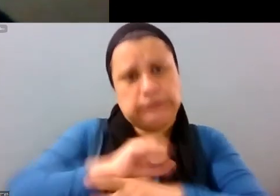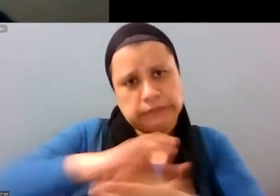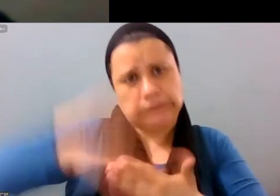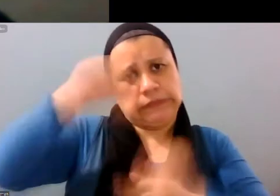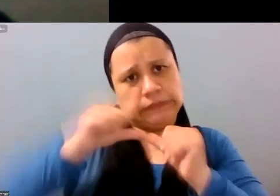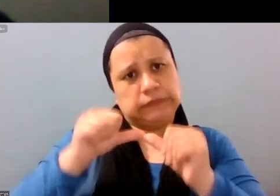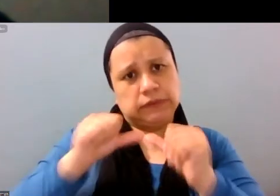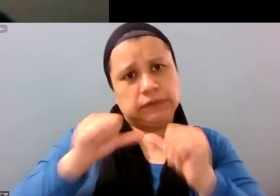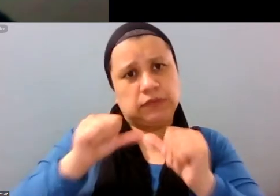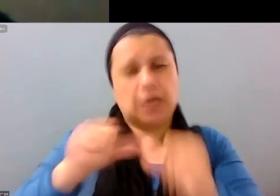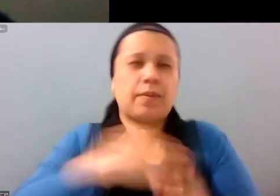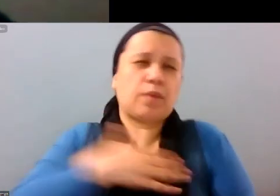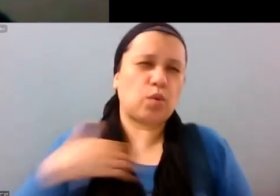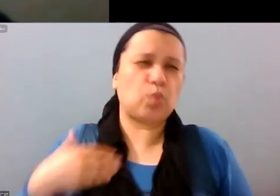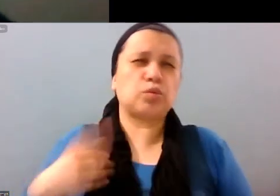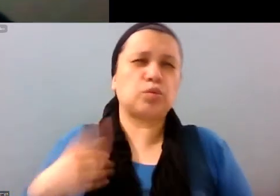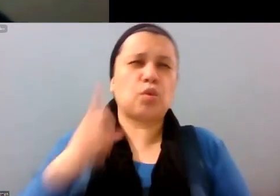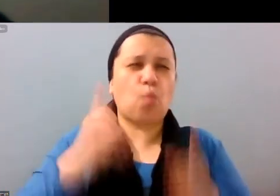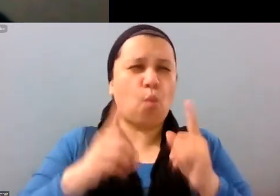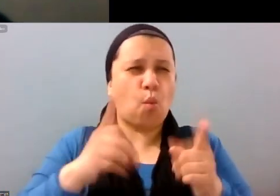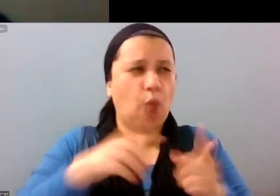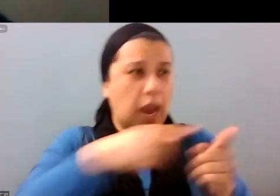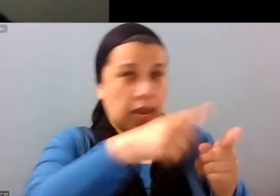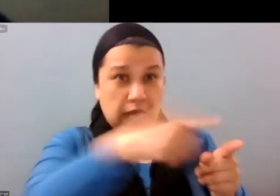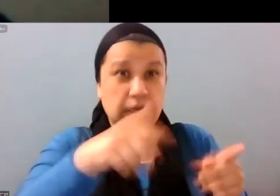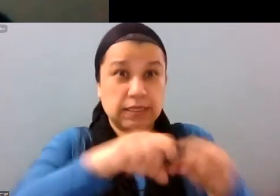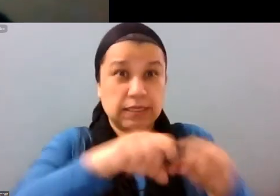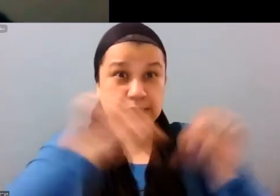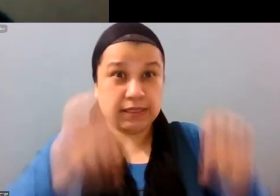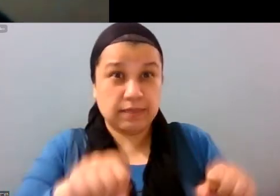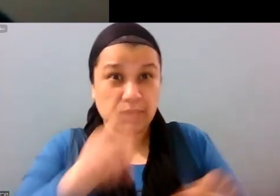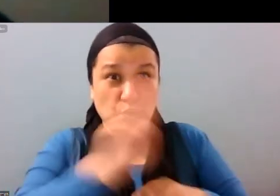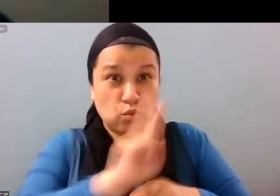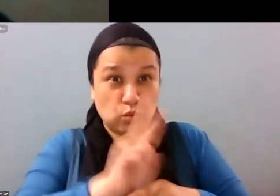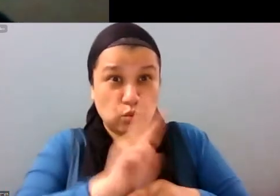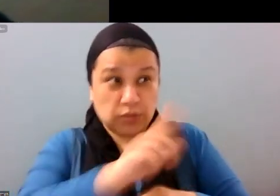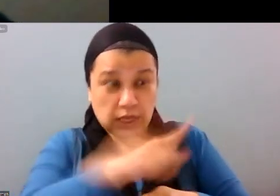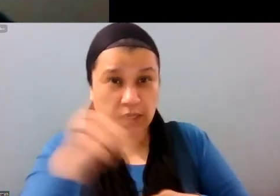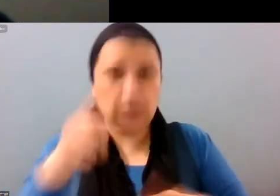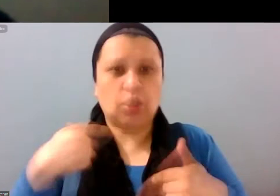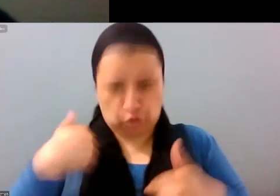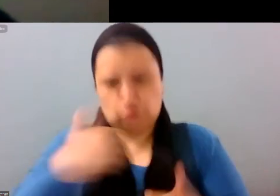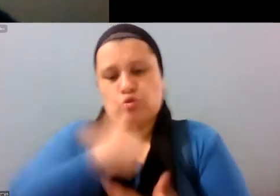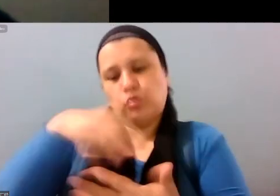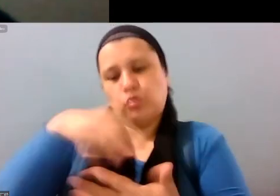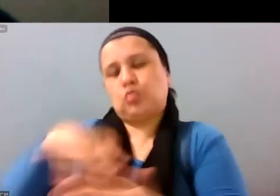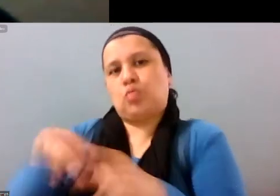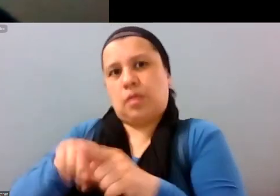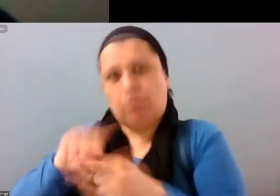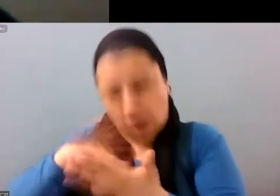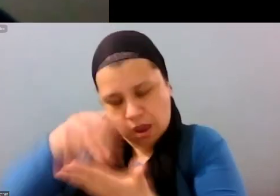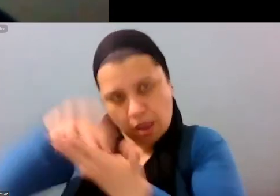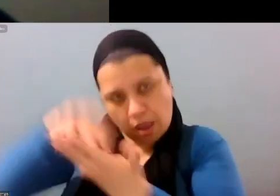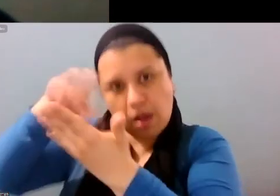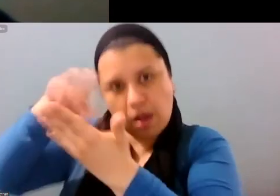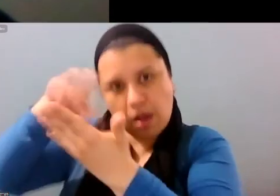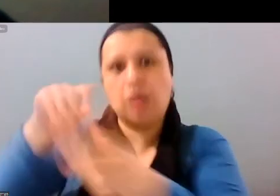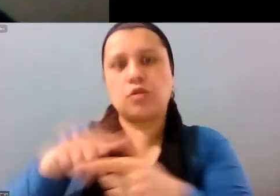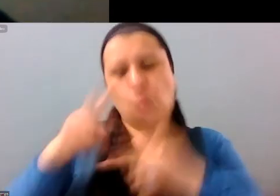mucho saber las herramientas que mis hijos tienen que utilizar entonces las estudio también las analizo